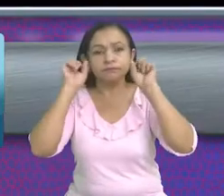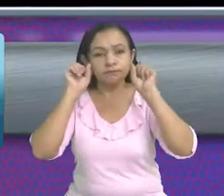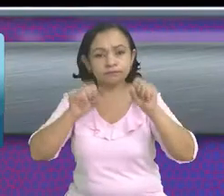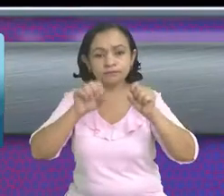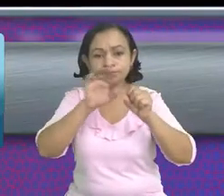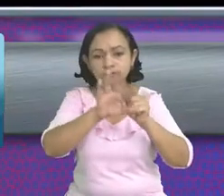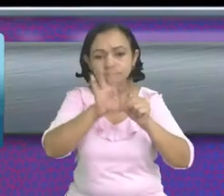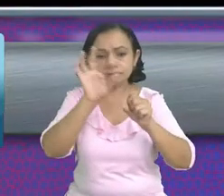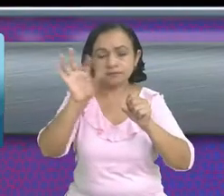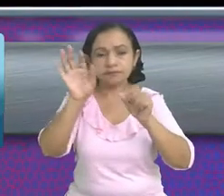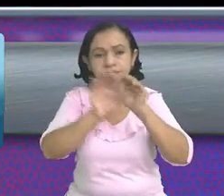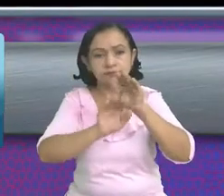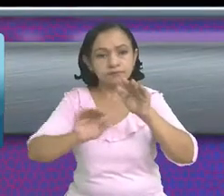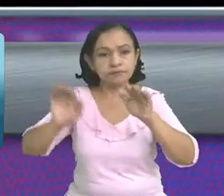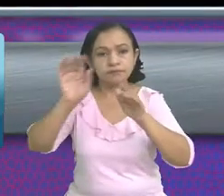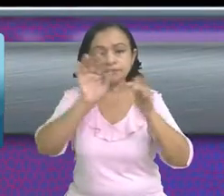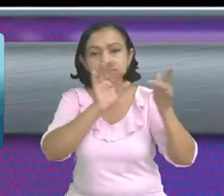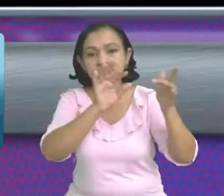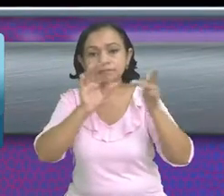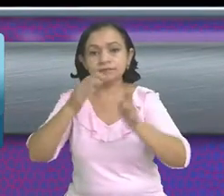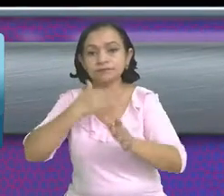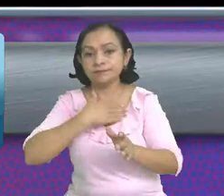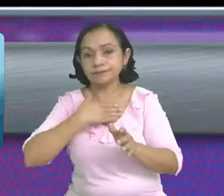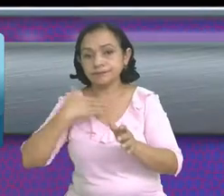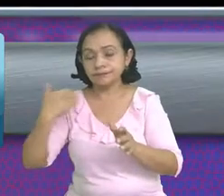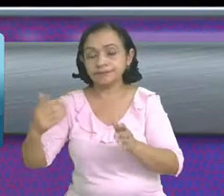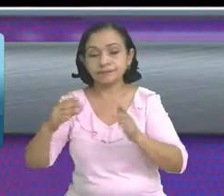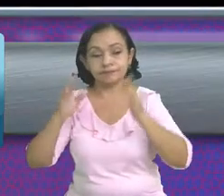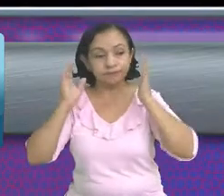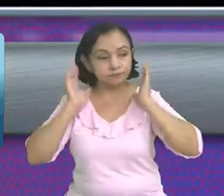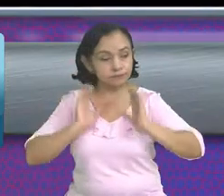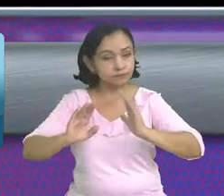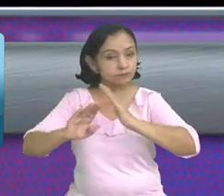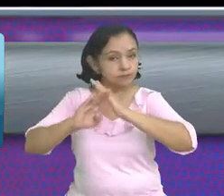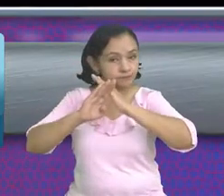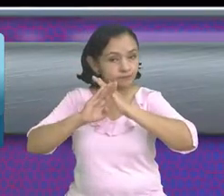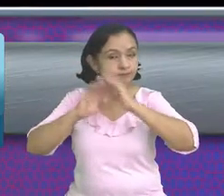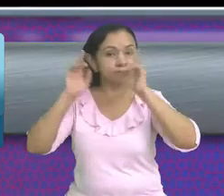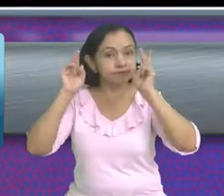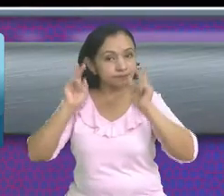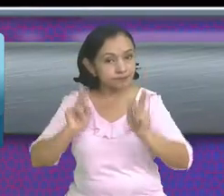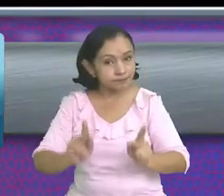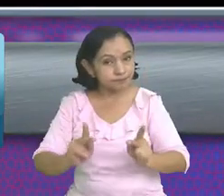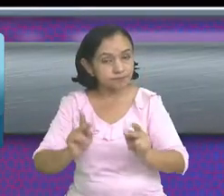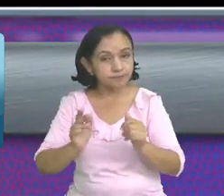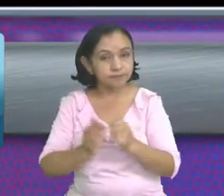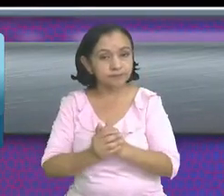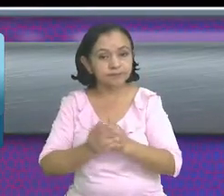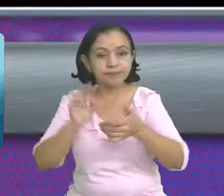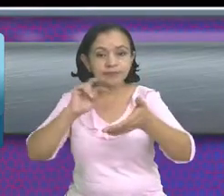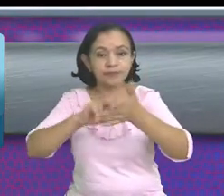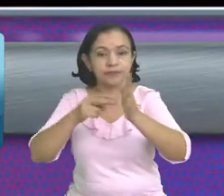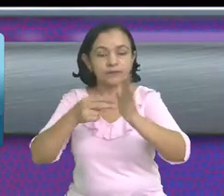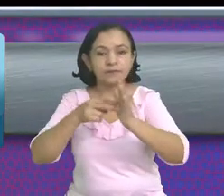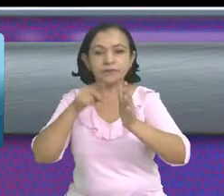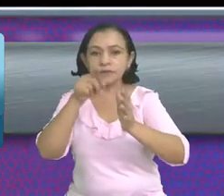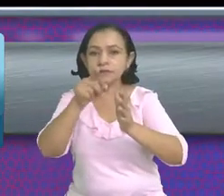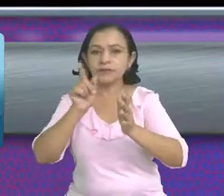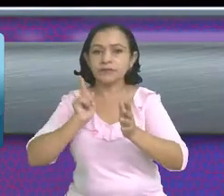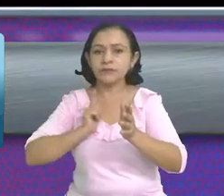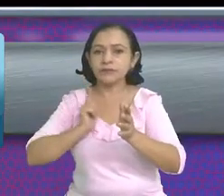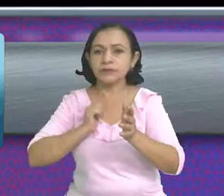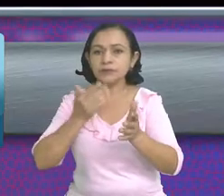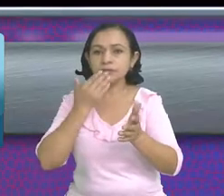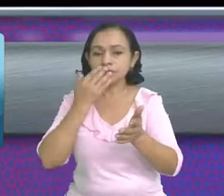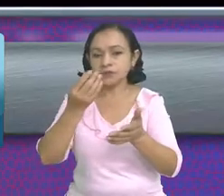seleccionar lo más adecuado para mejorar el sistema inmune de las personas. ¿Esto qué hace? A que si tú tienes una